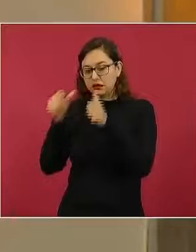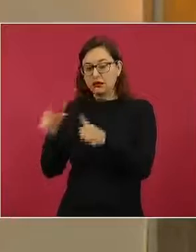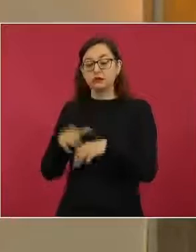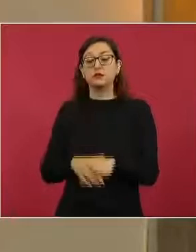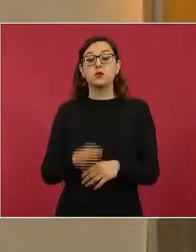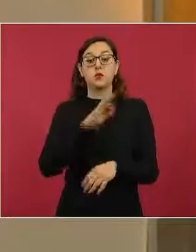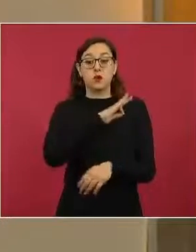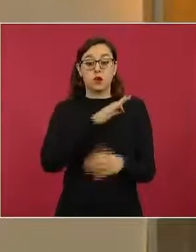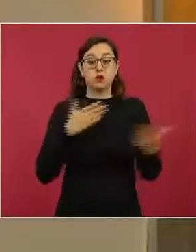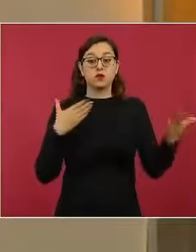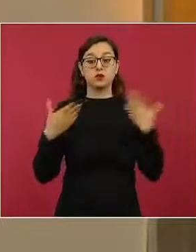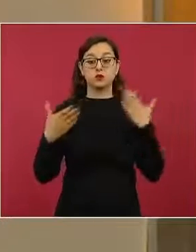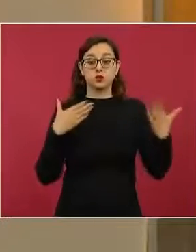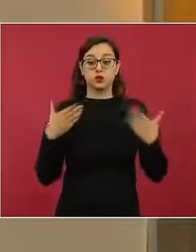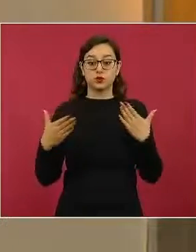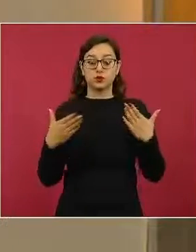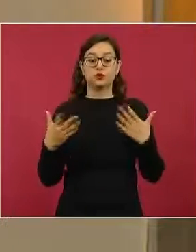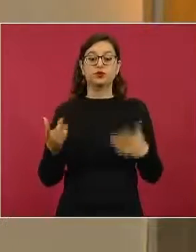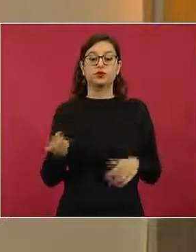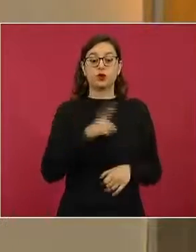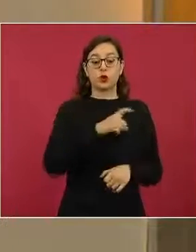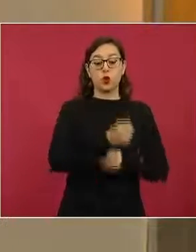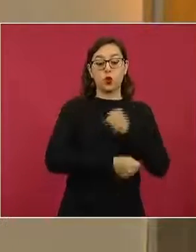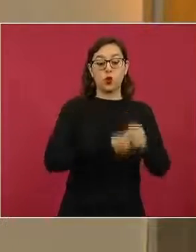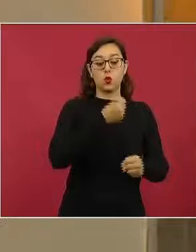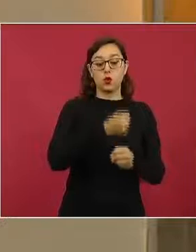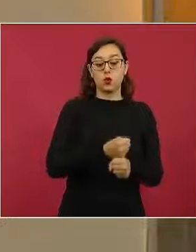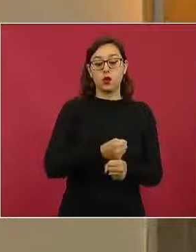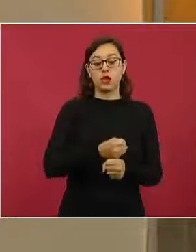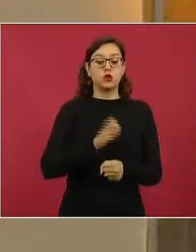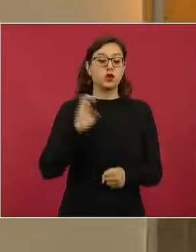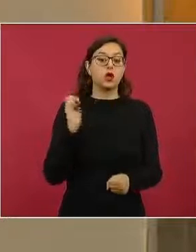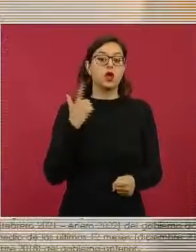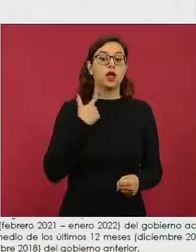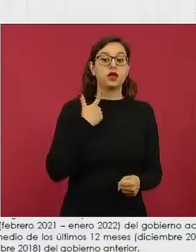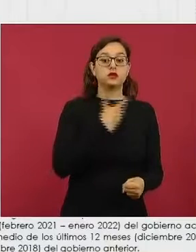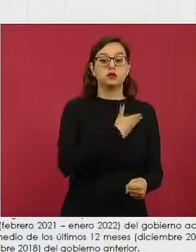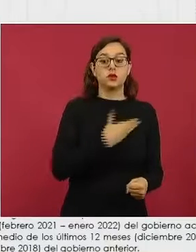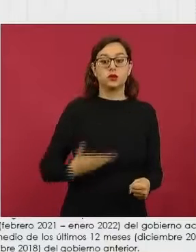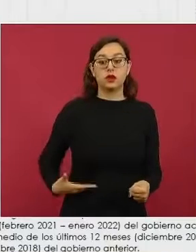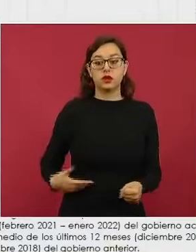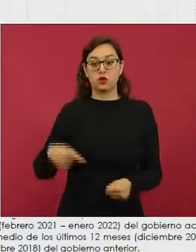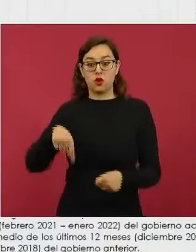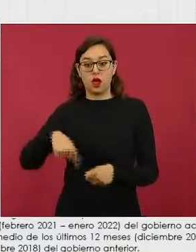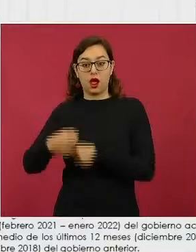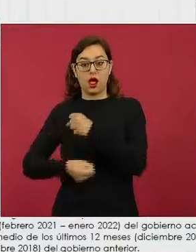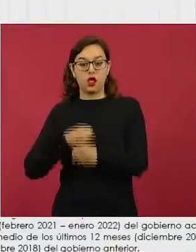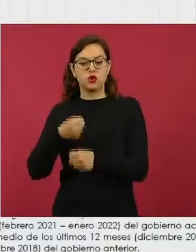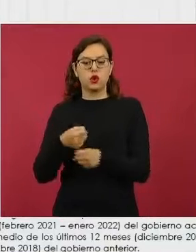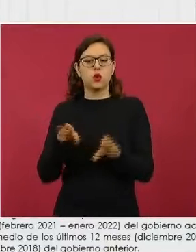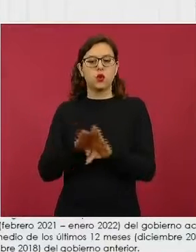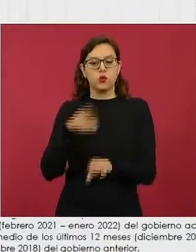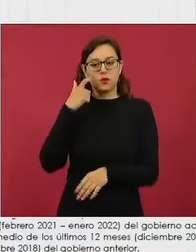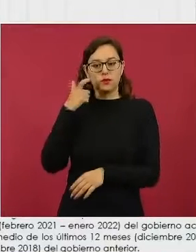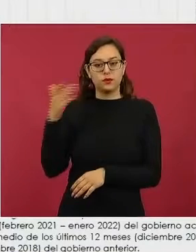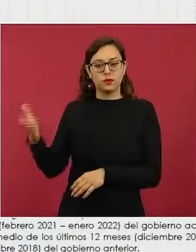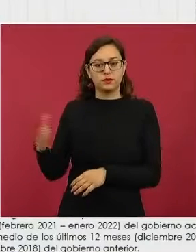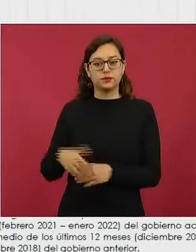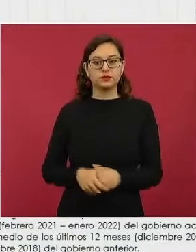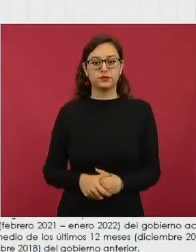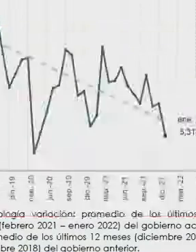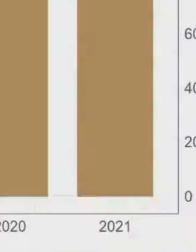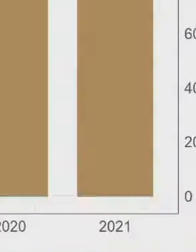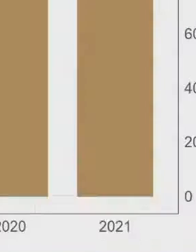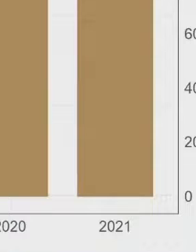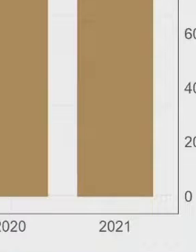gobierno anterior con los últimos 12 de tenemos una reducción del 30%.